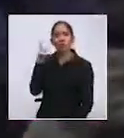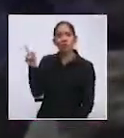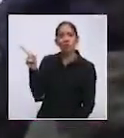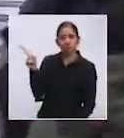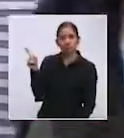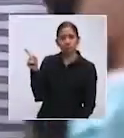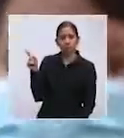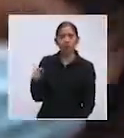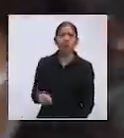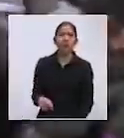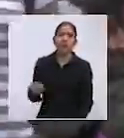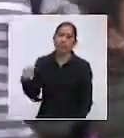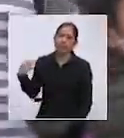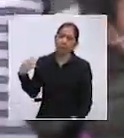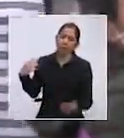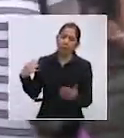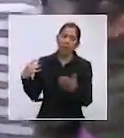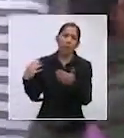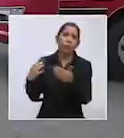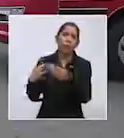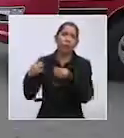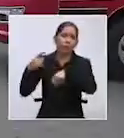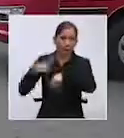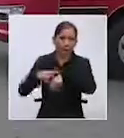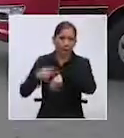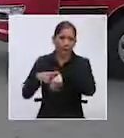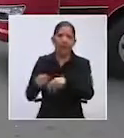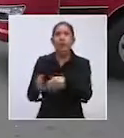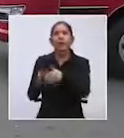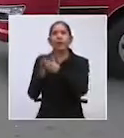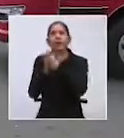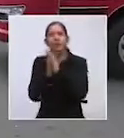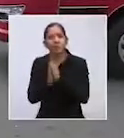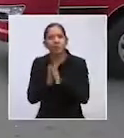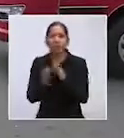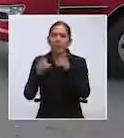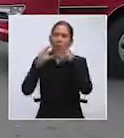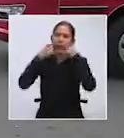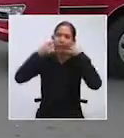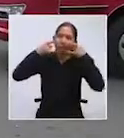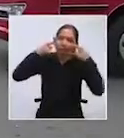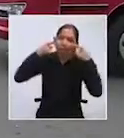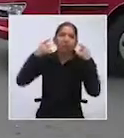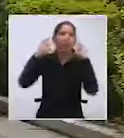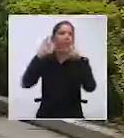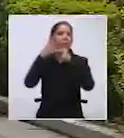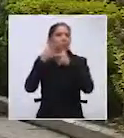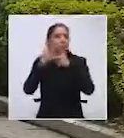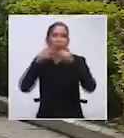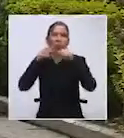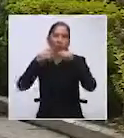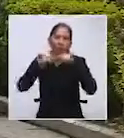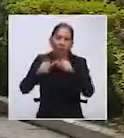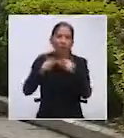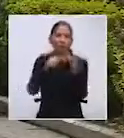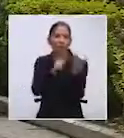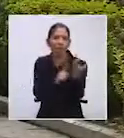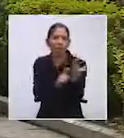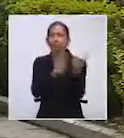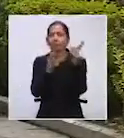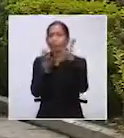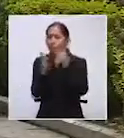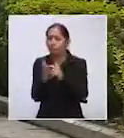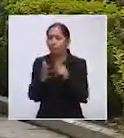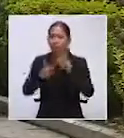Durante todo este periodo se ha pedido que se puedan mantener lo que son estas medidas de bioseguridad, utilizar lo que vendría a ser el